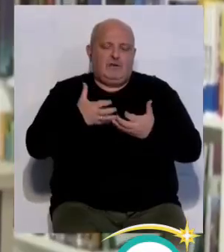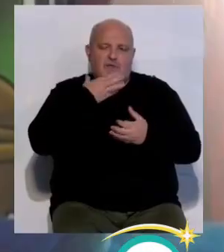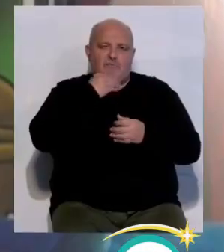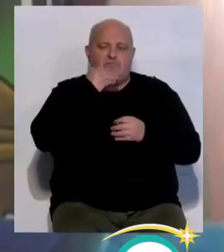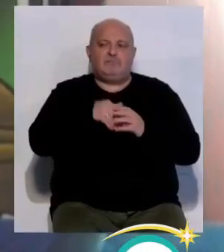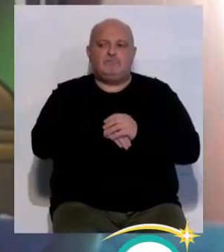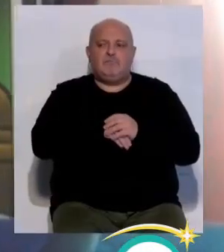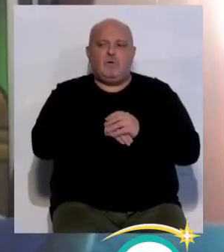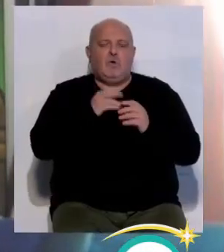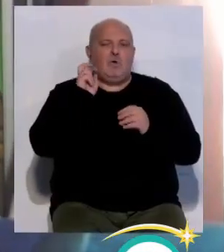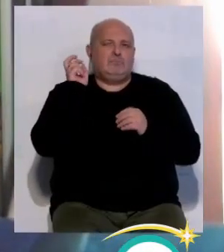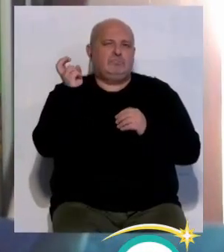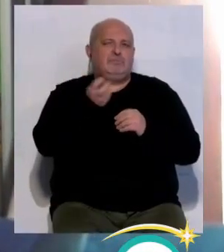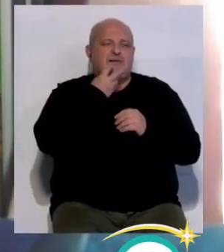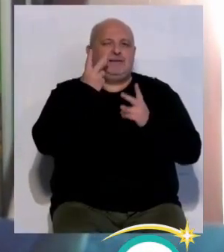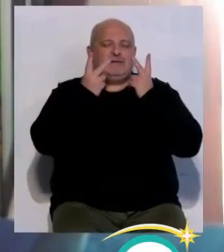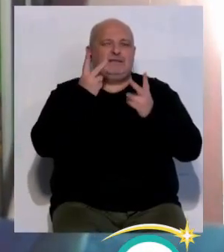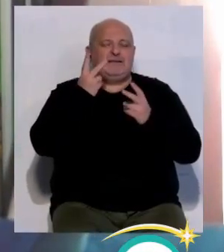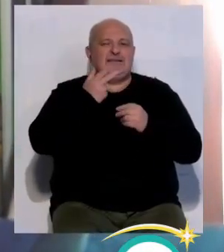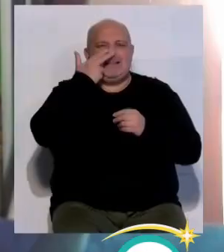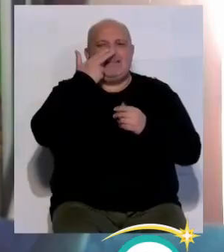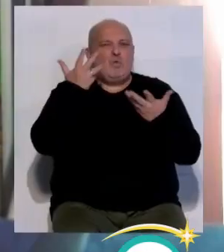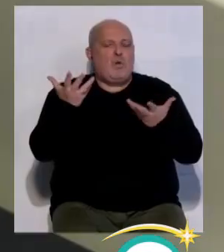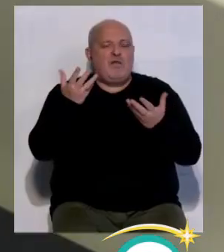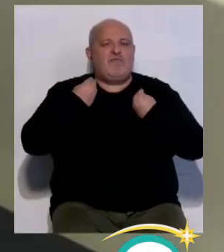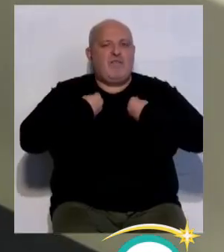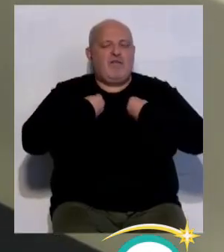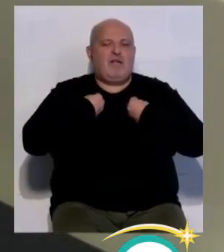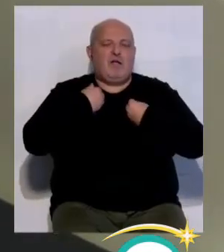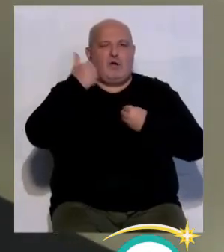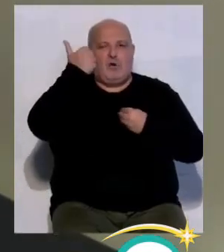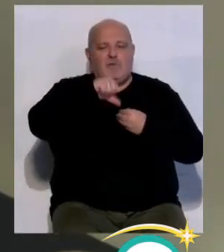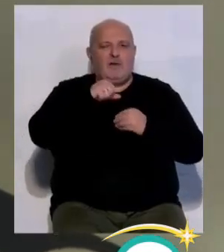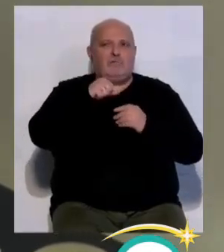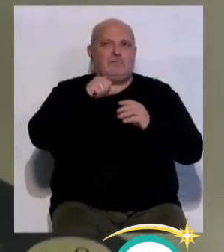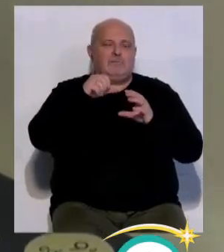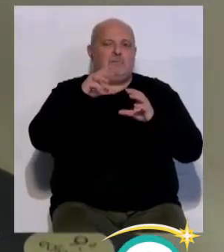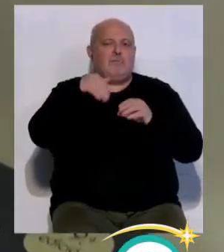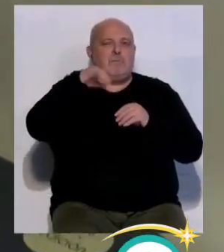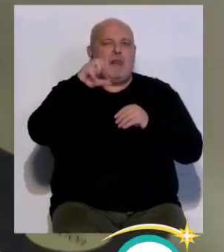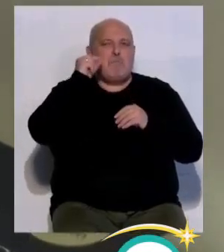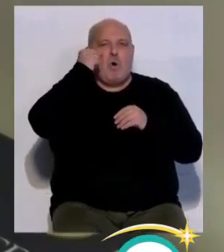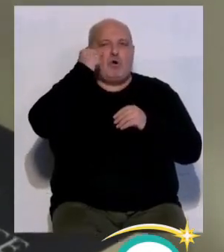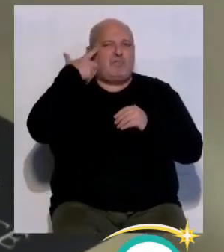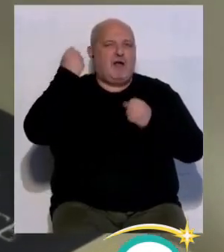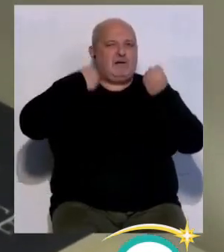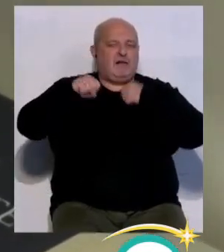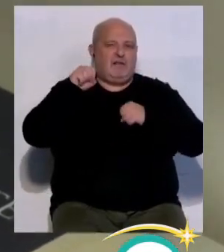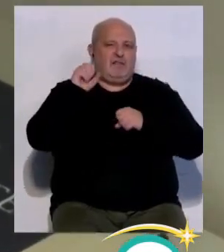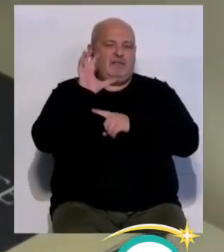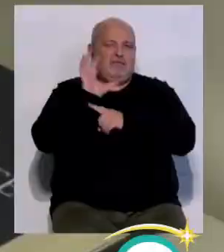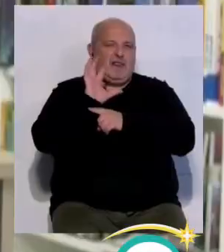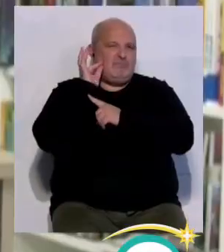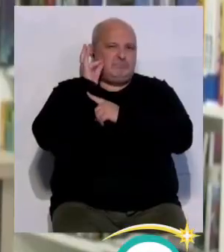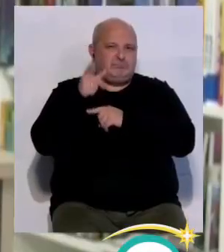precioso. Hasta una completa visión interesante de la vida y los hombres que rodearon a Marilyn Monroe. Los caballeros la prefieren